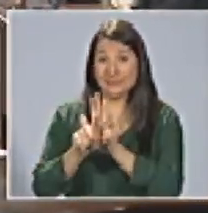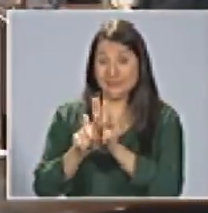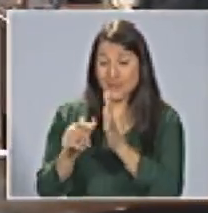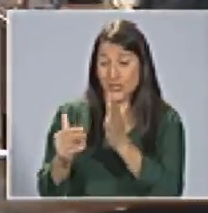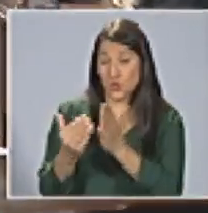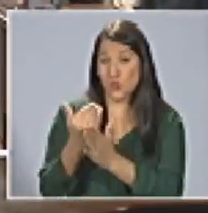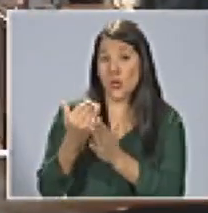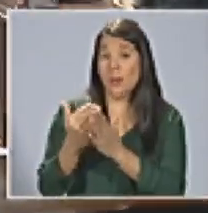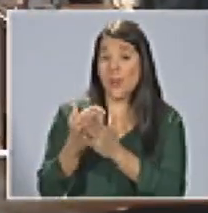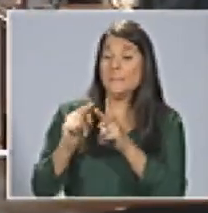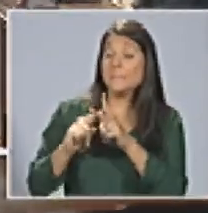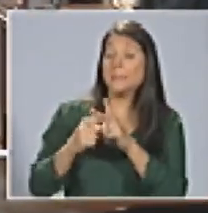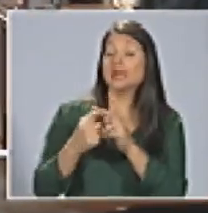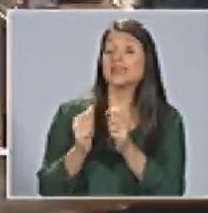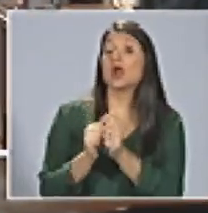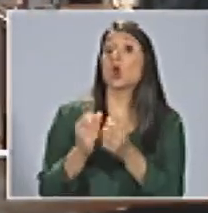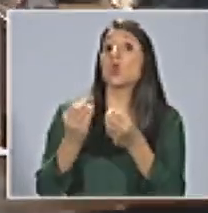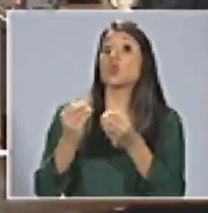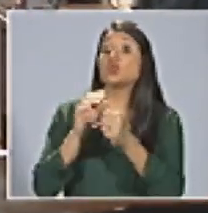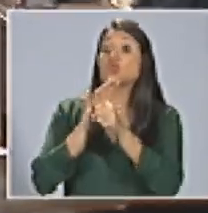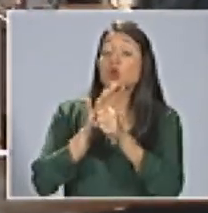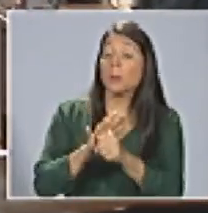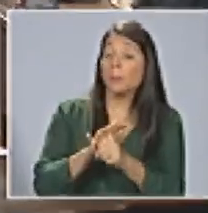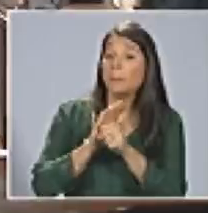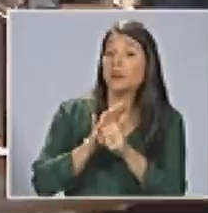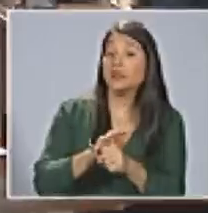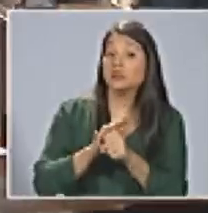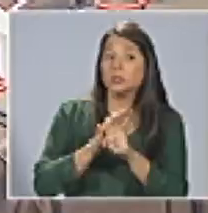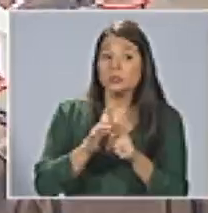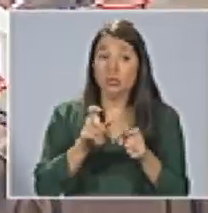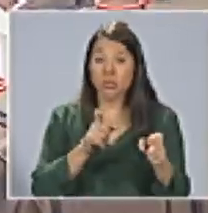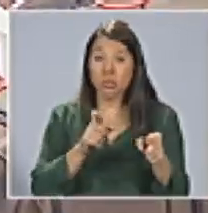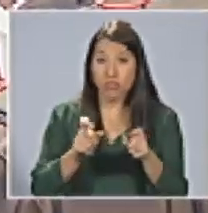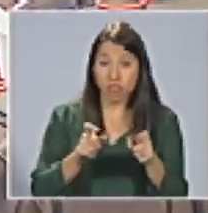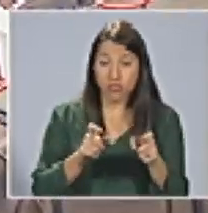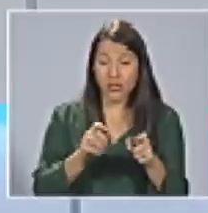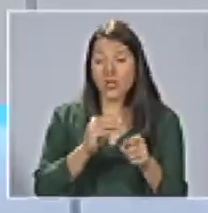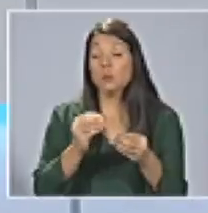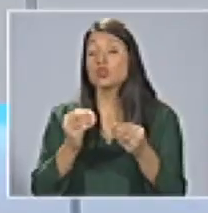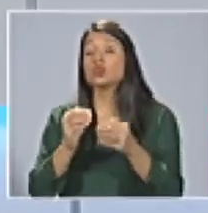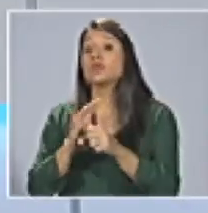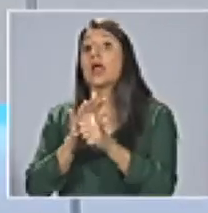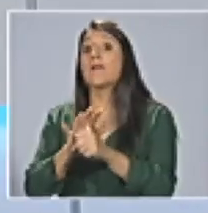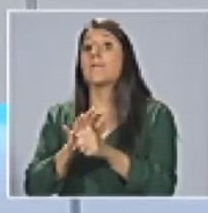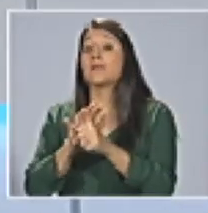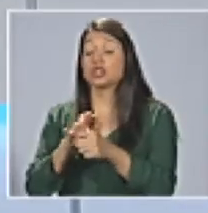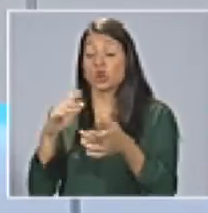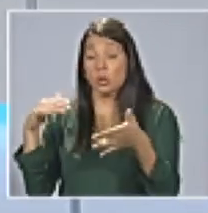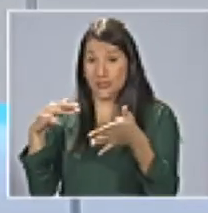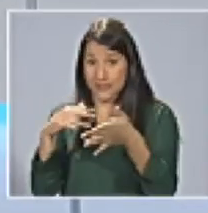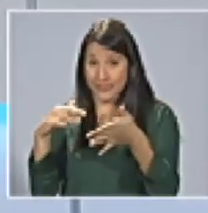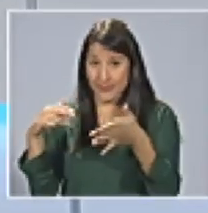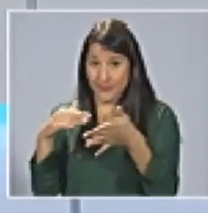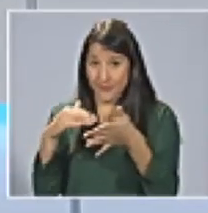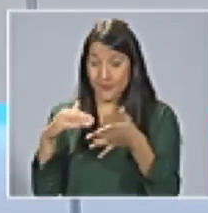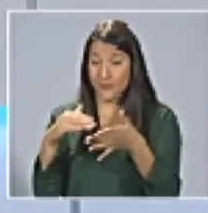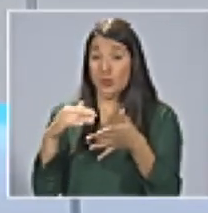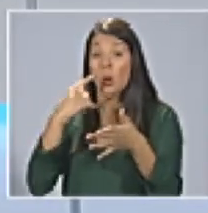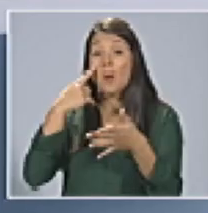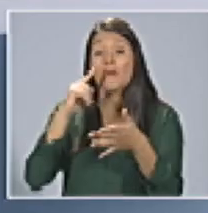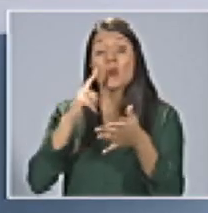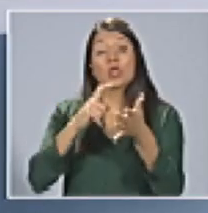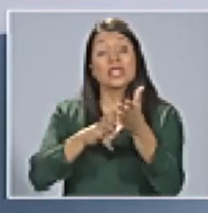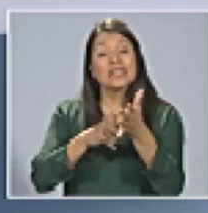inclusive con mucha presión mediática y académica en cuanto a la exigencia